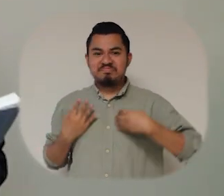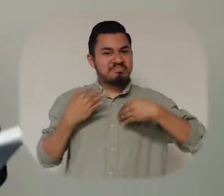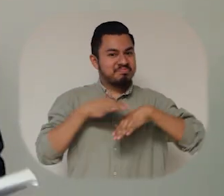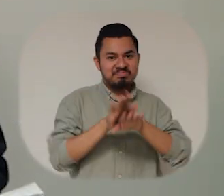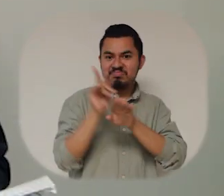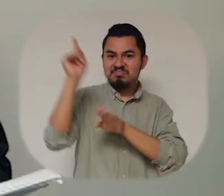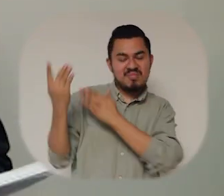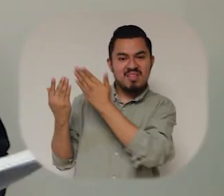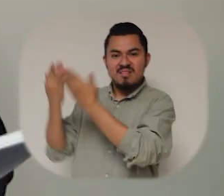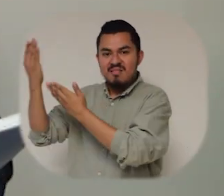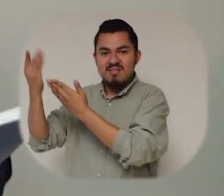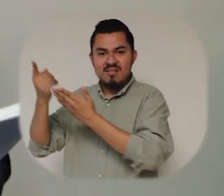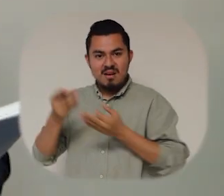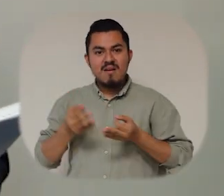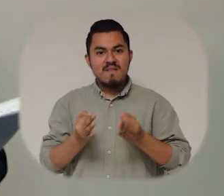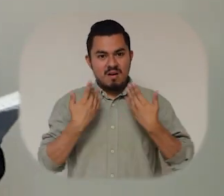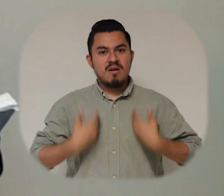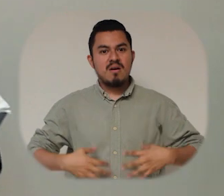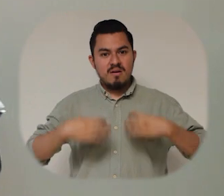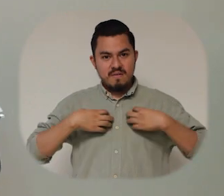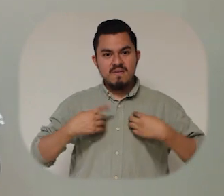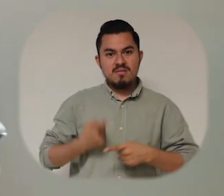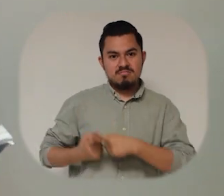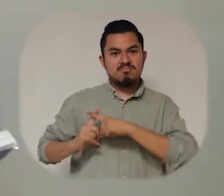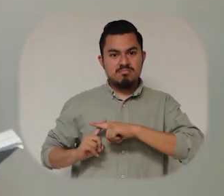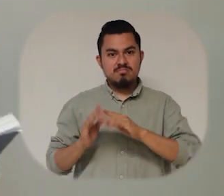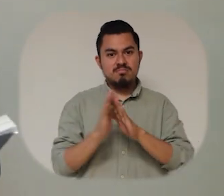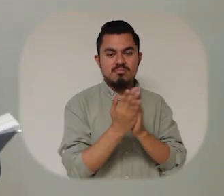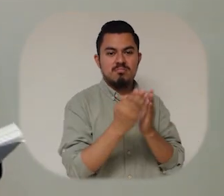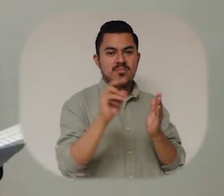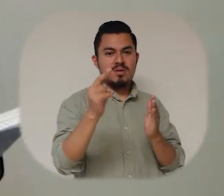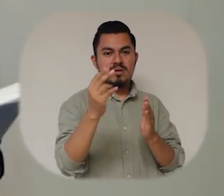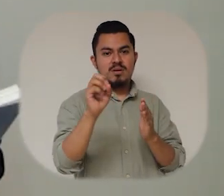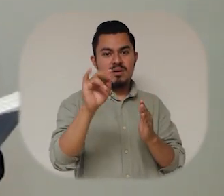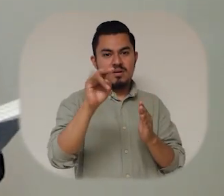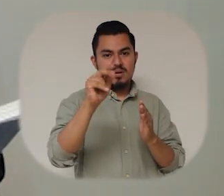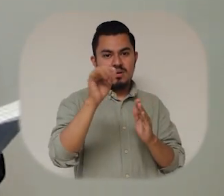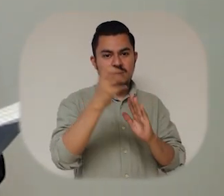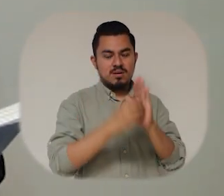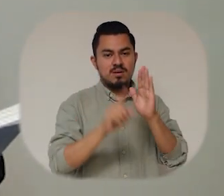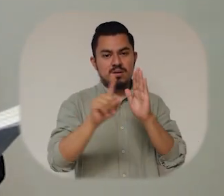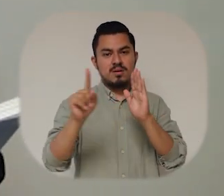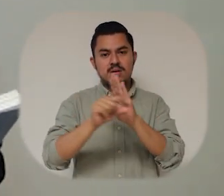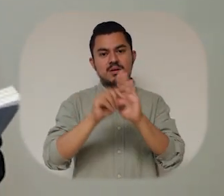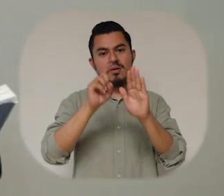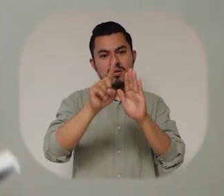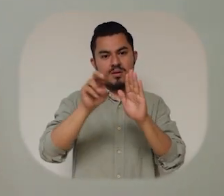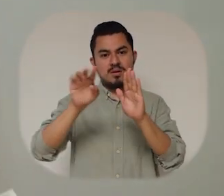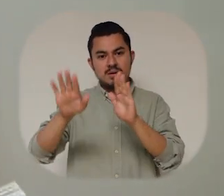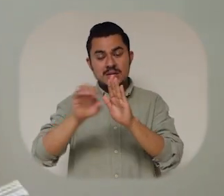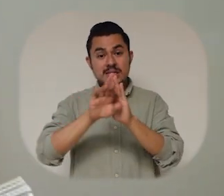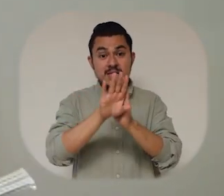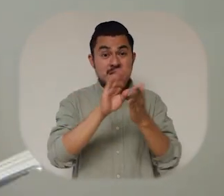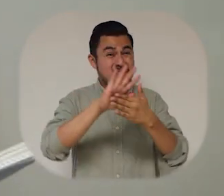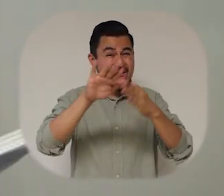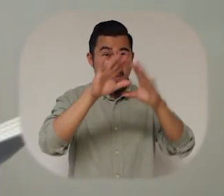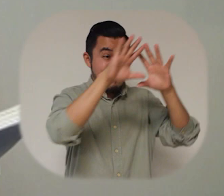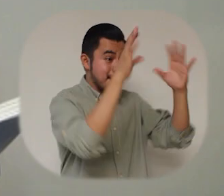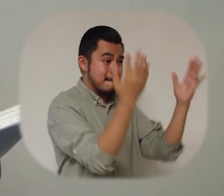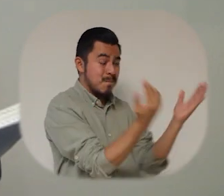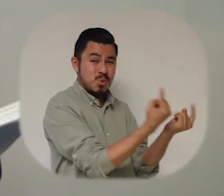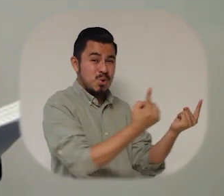es la vida del cristiano. En 2 Corintios 5:15, y por todos murió, para que los que viven ya no vivan para sí, sino para aquel que murió